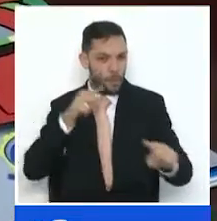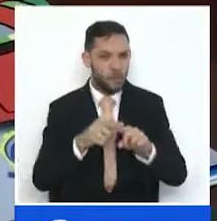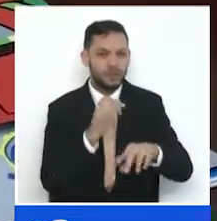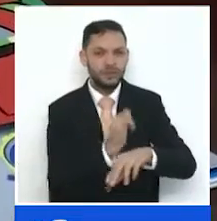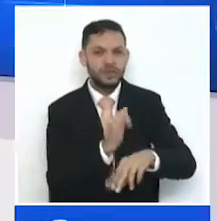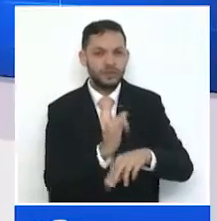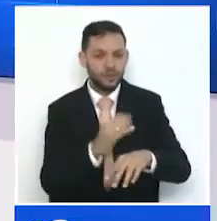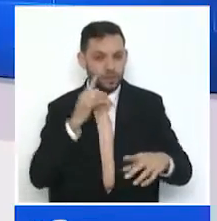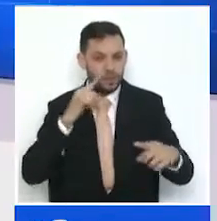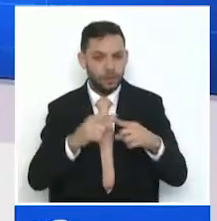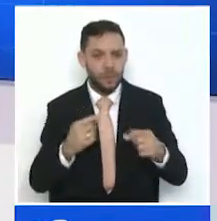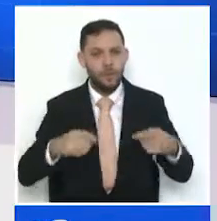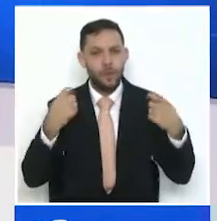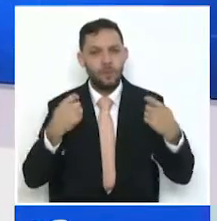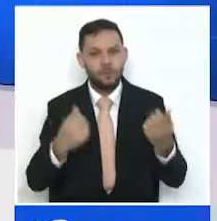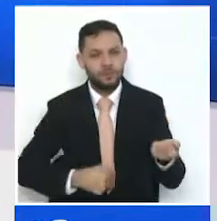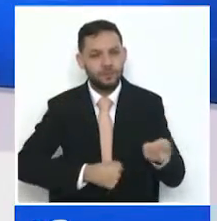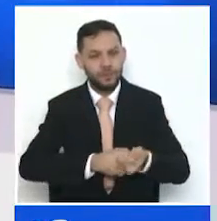instituto.